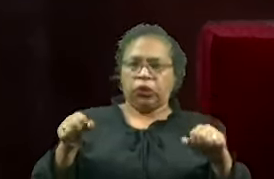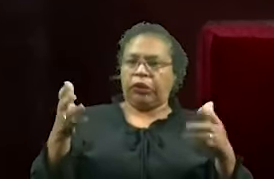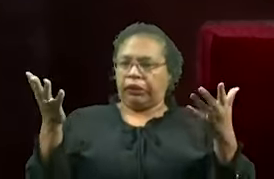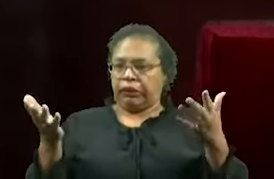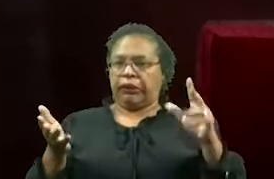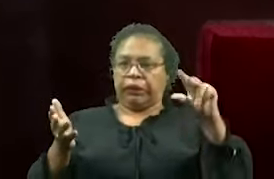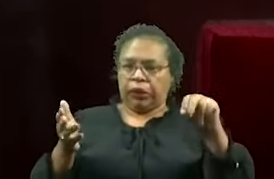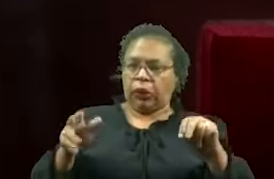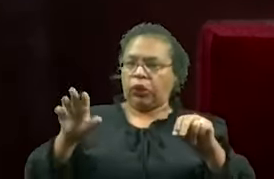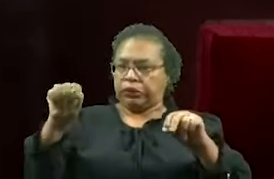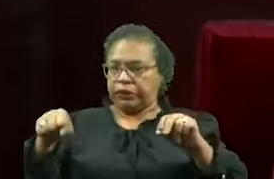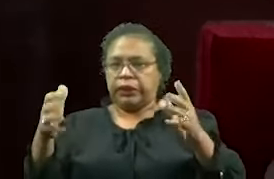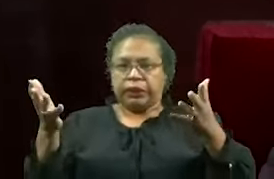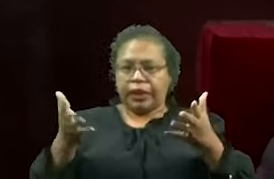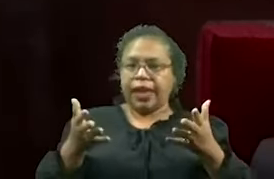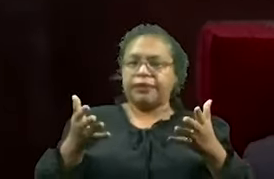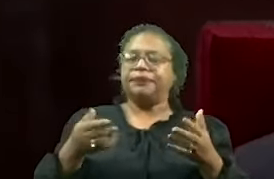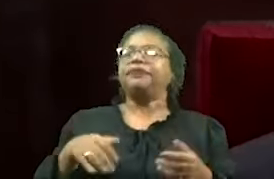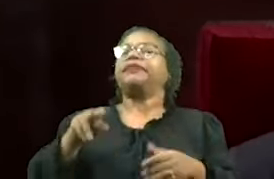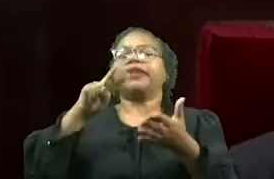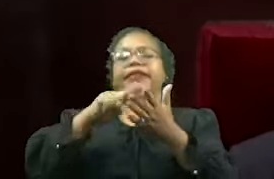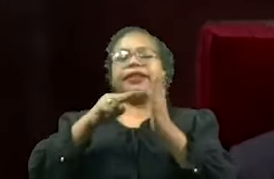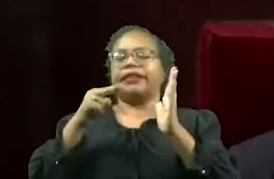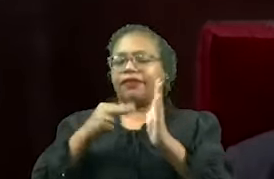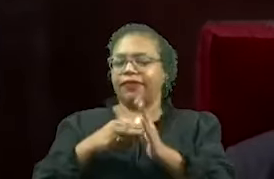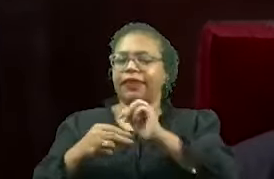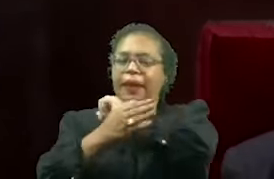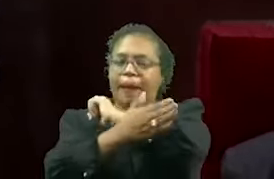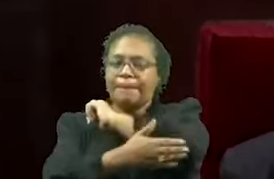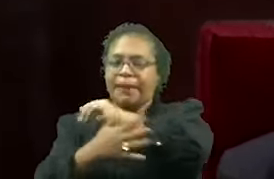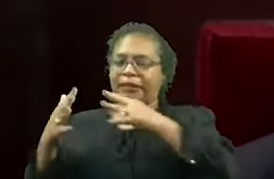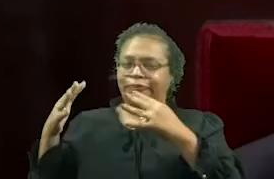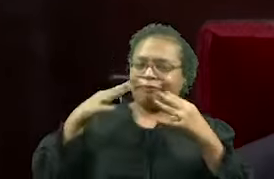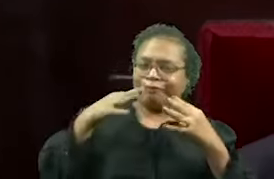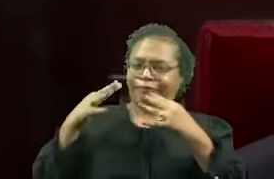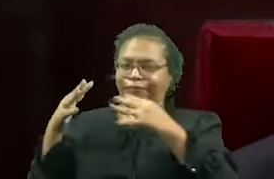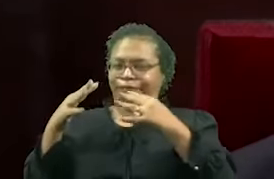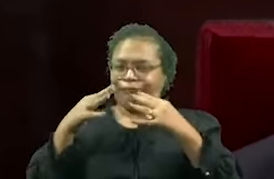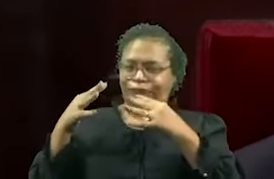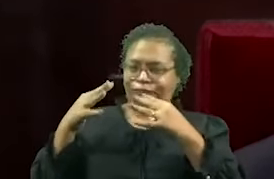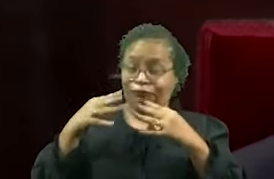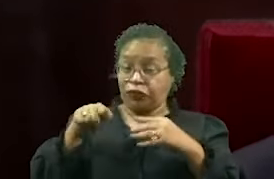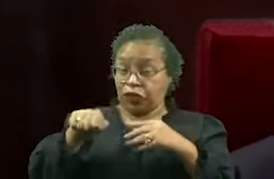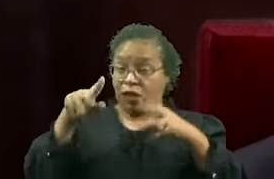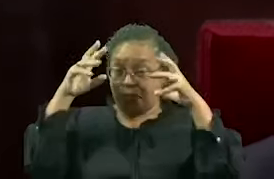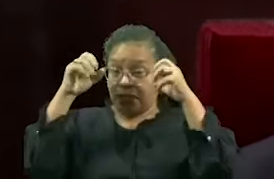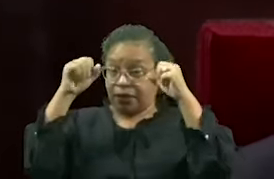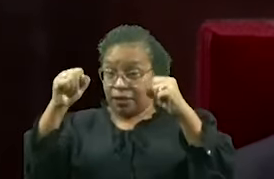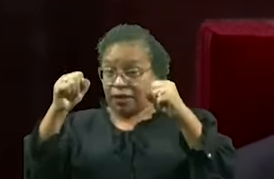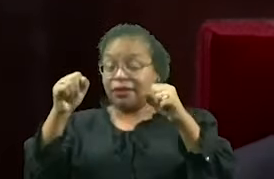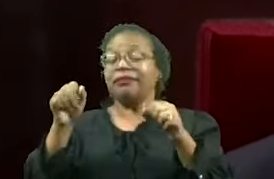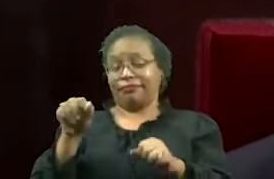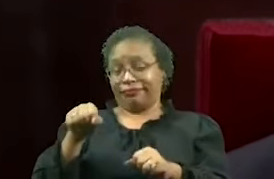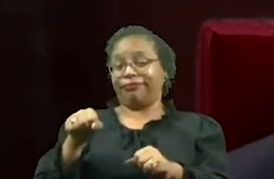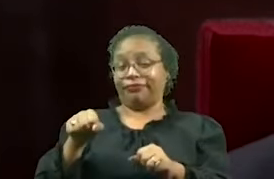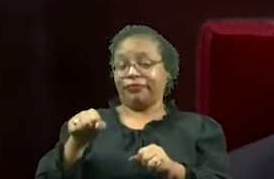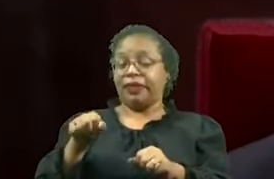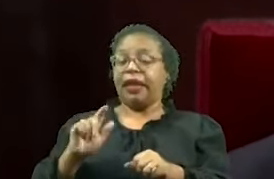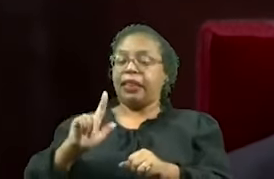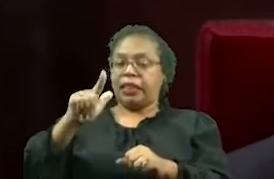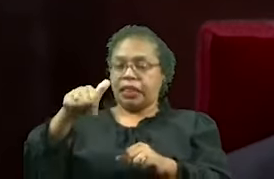constante lucha no solo con sus gobernantes sino consigo misma las reformas en